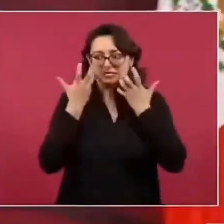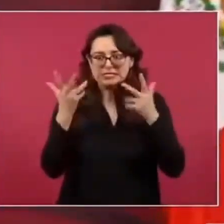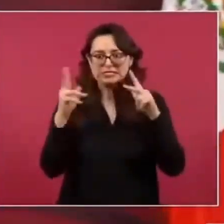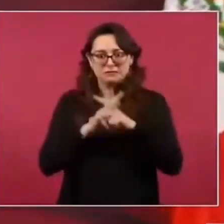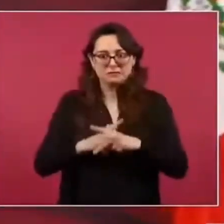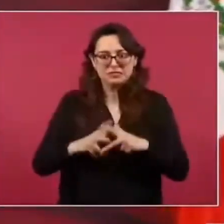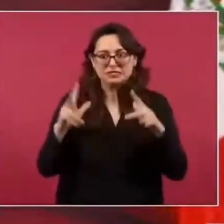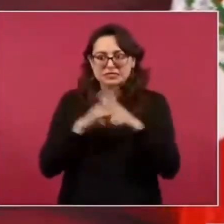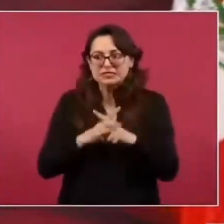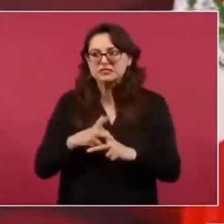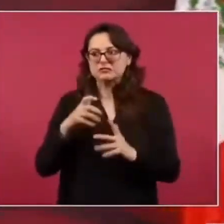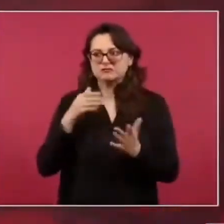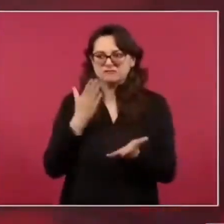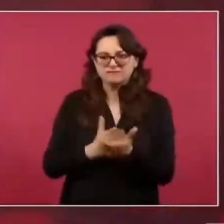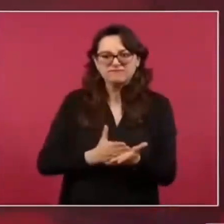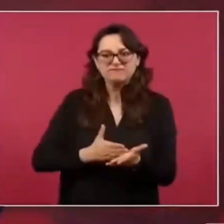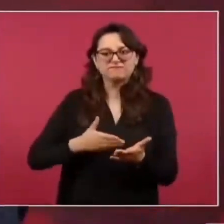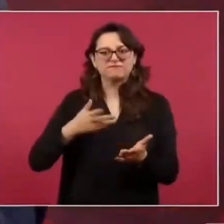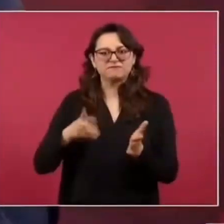dale,